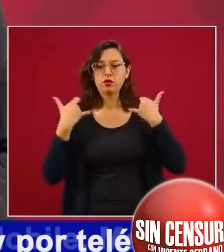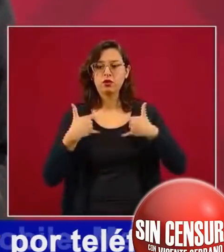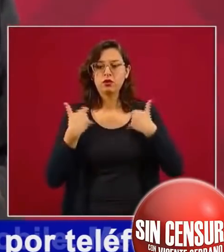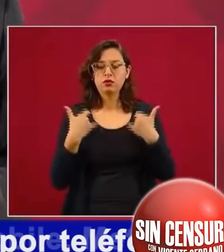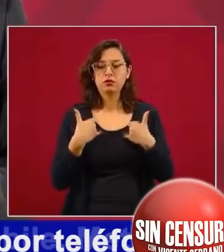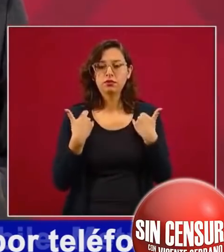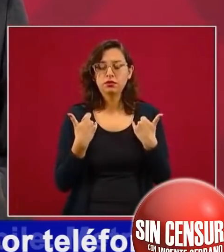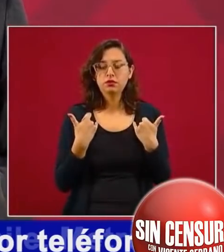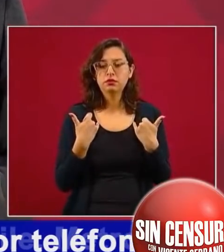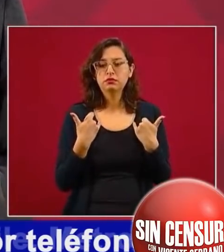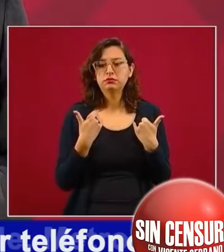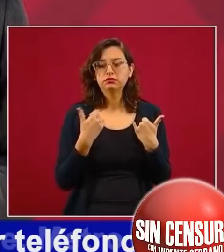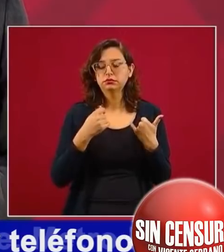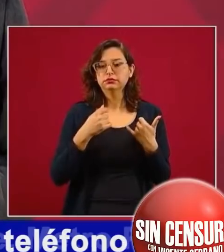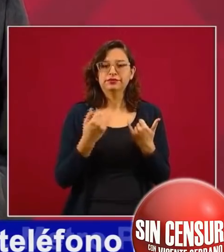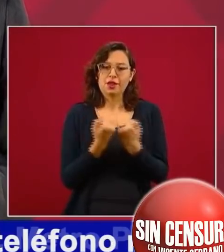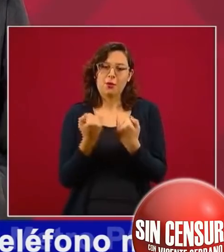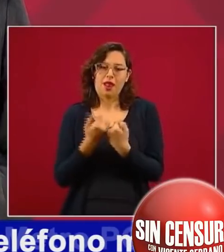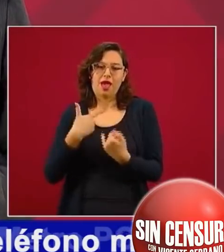como yo,